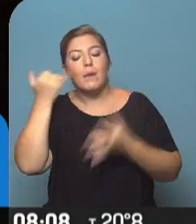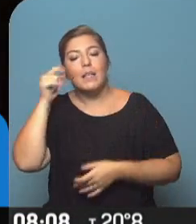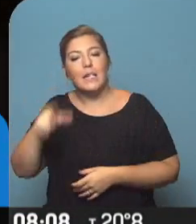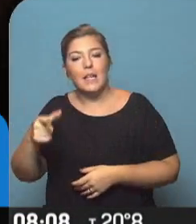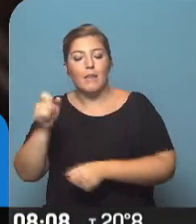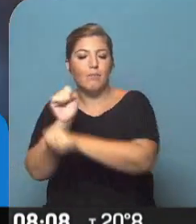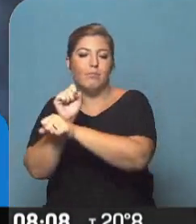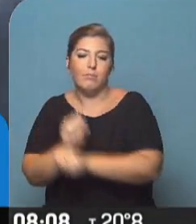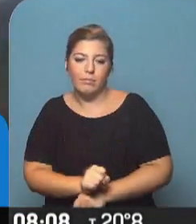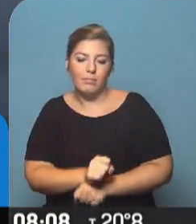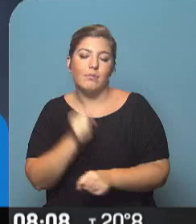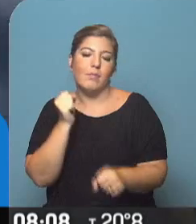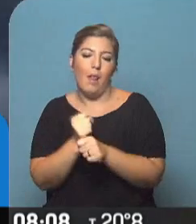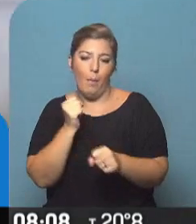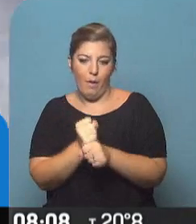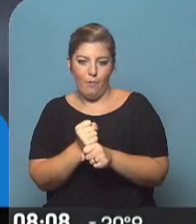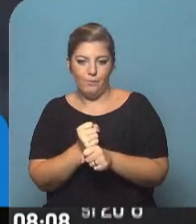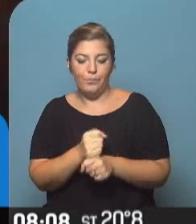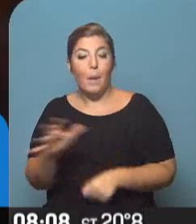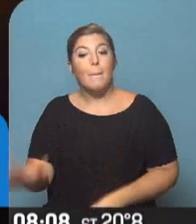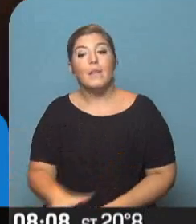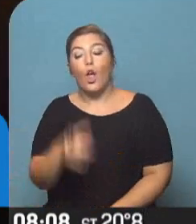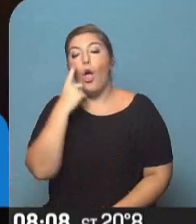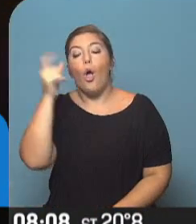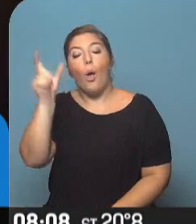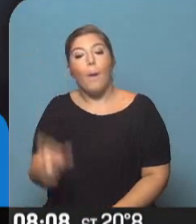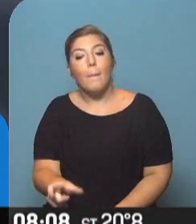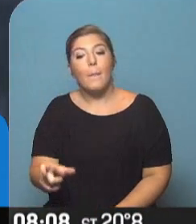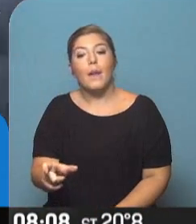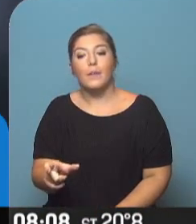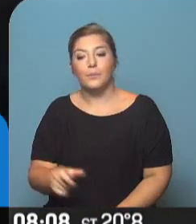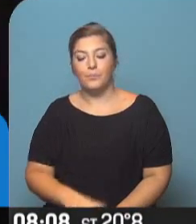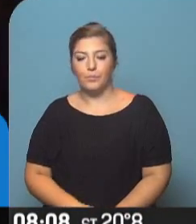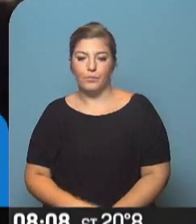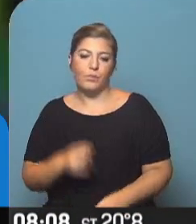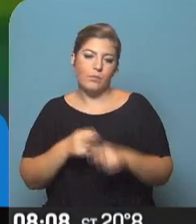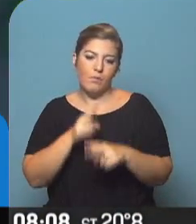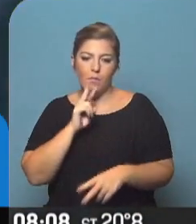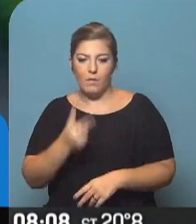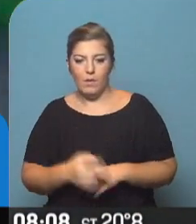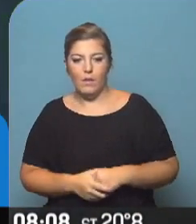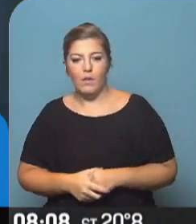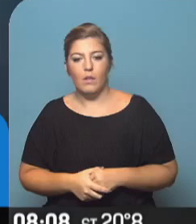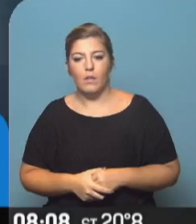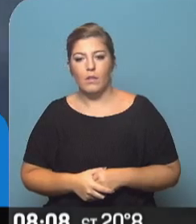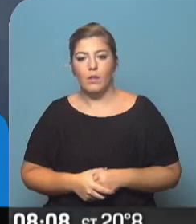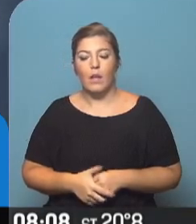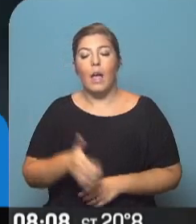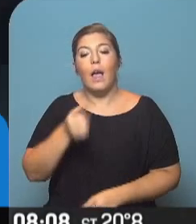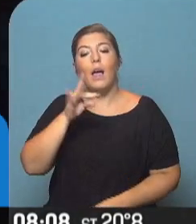un gigantesco operativo. El misterioso señor K, vamos a darle nombre y apellido, Andrei